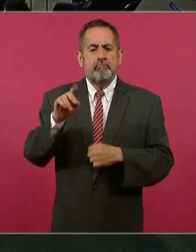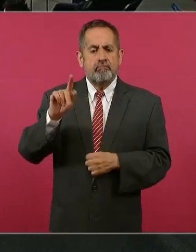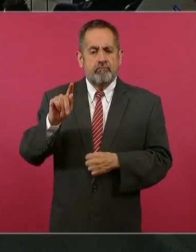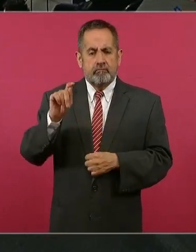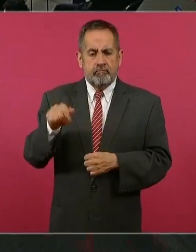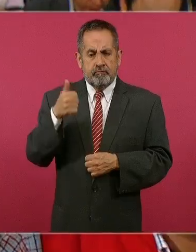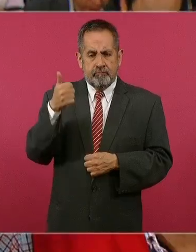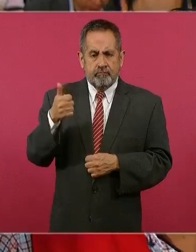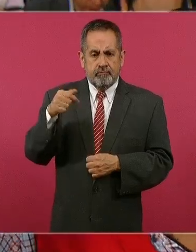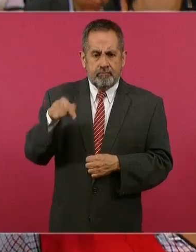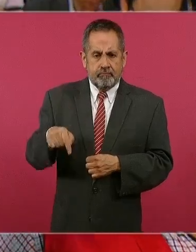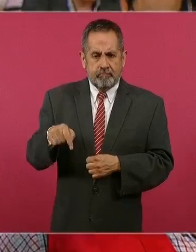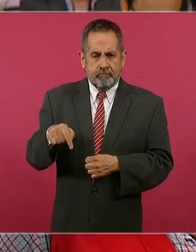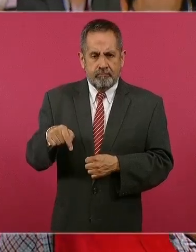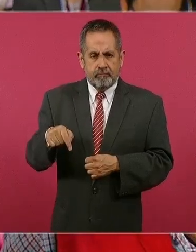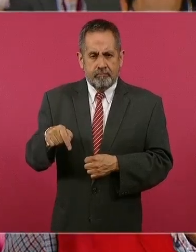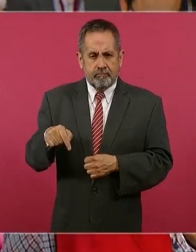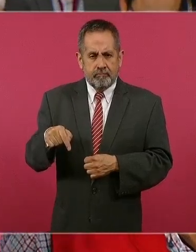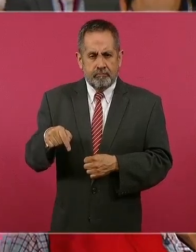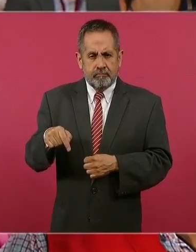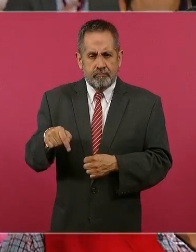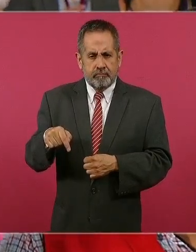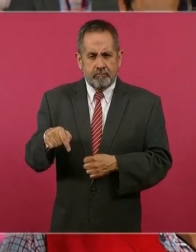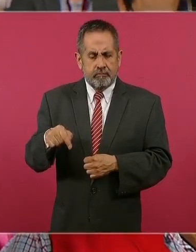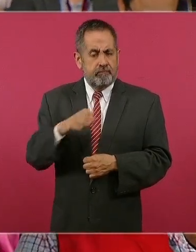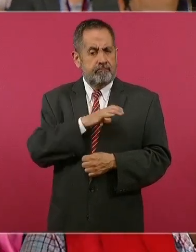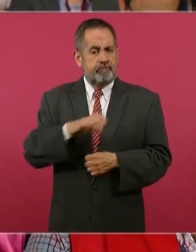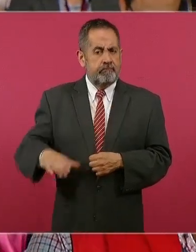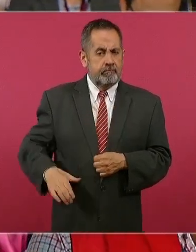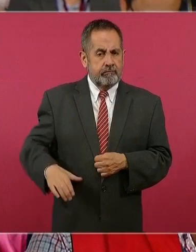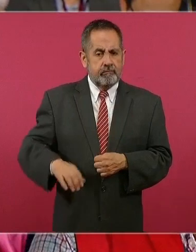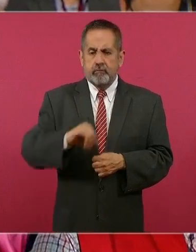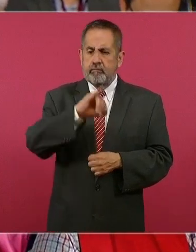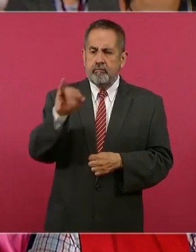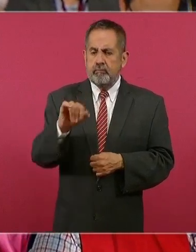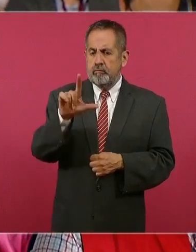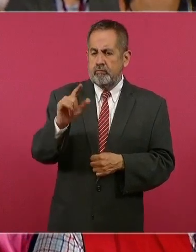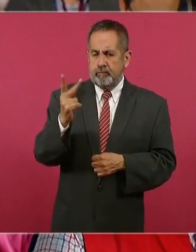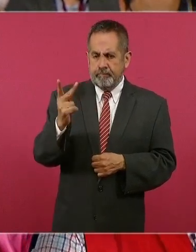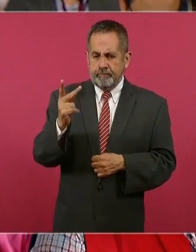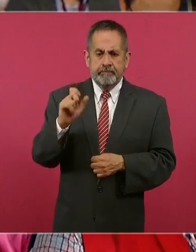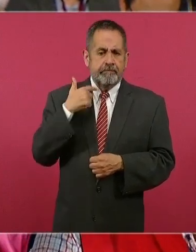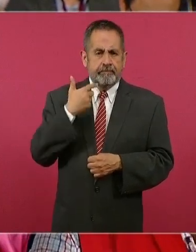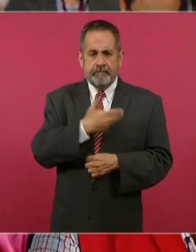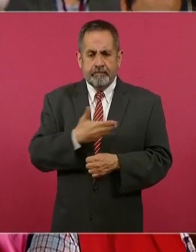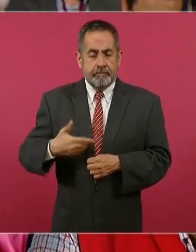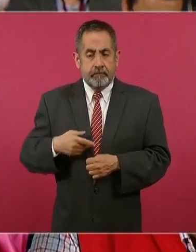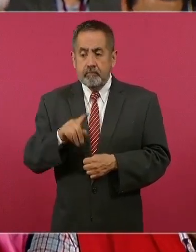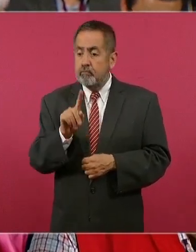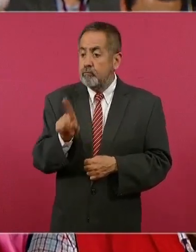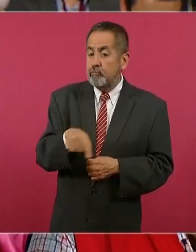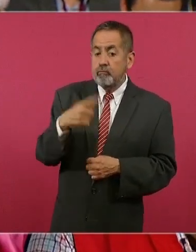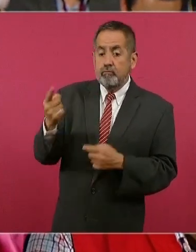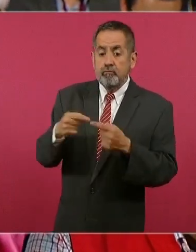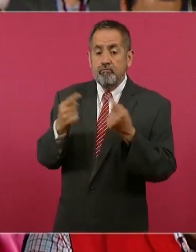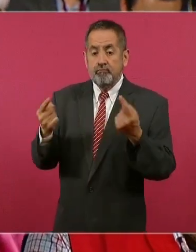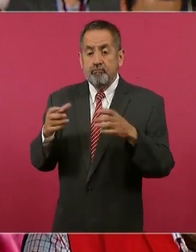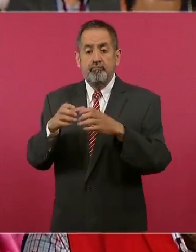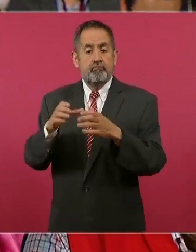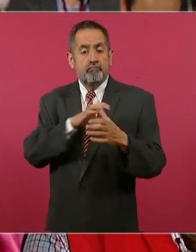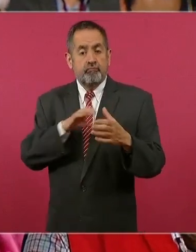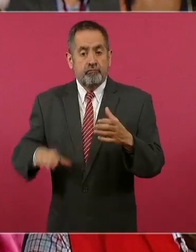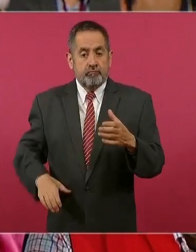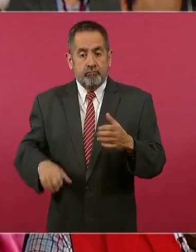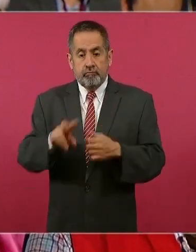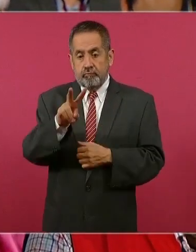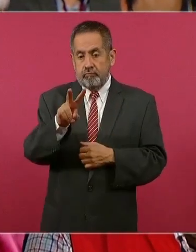1976, ante la candidatura oficial de José López Portillo participó un candidato opositor que